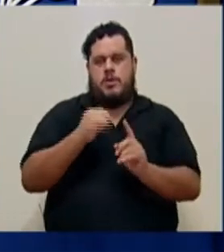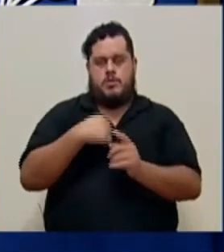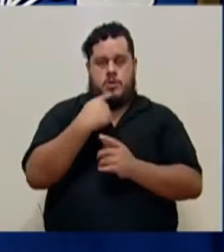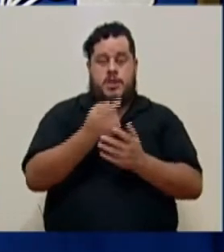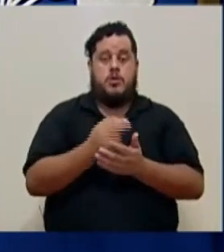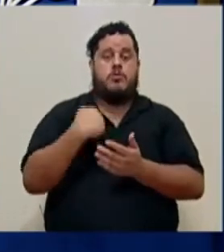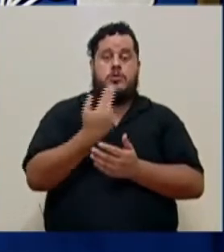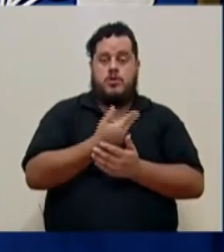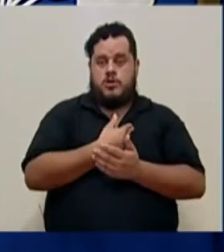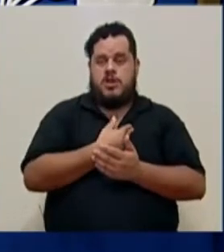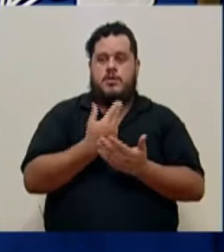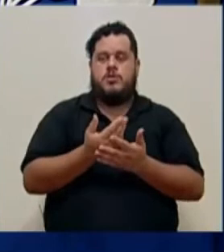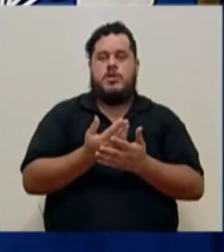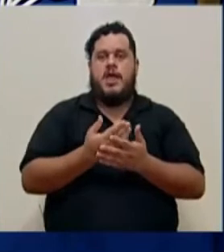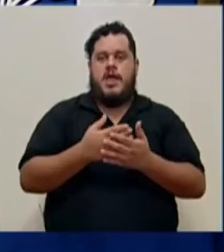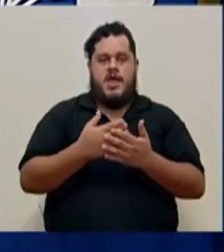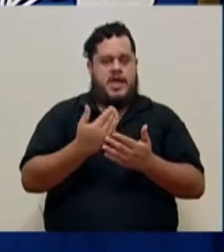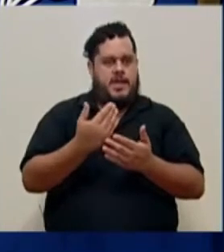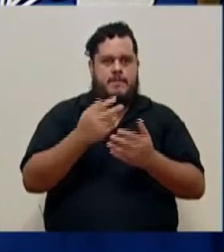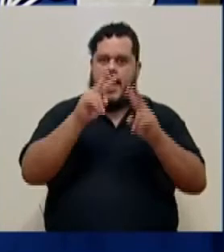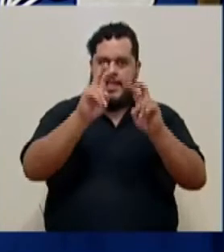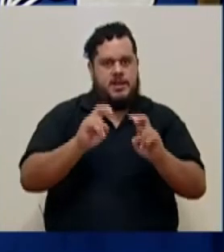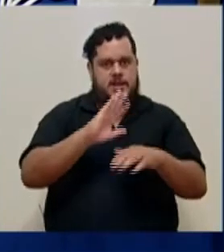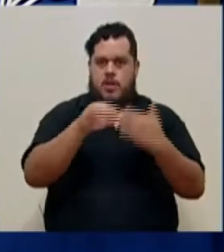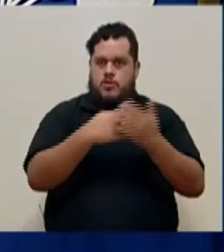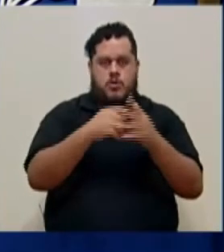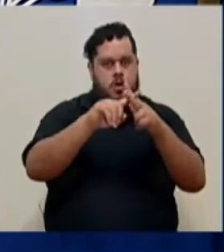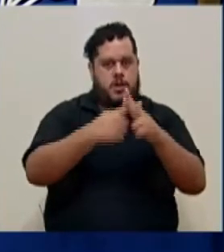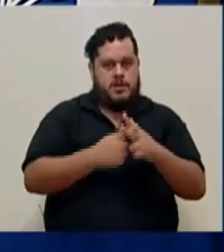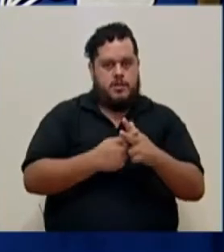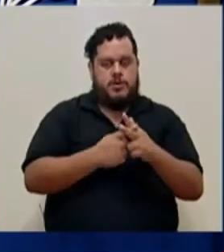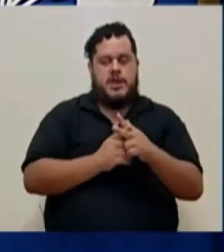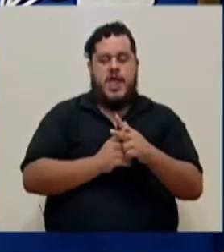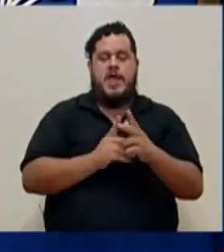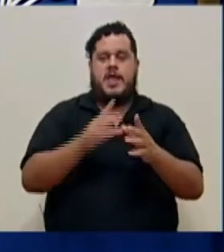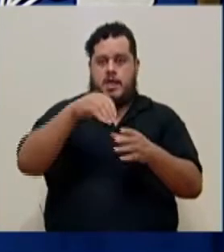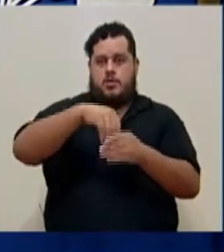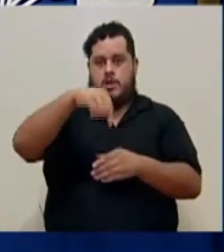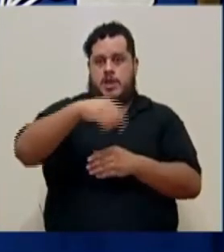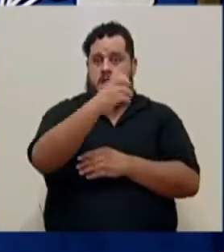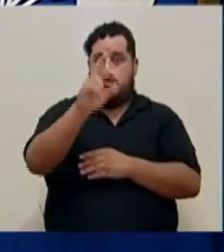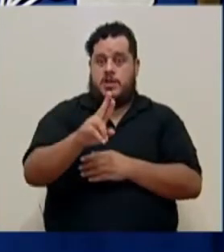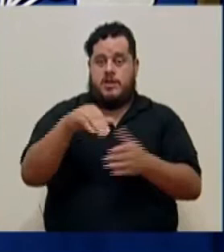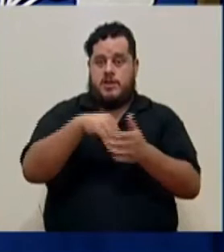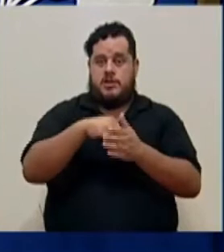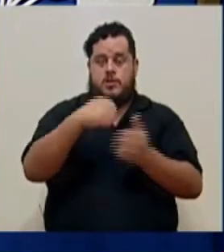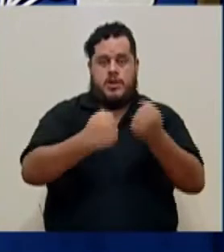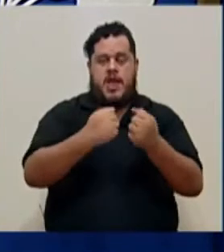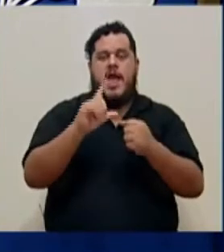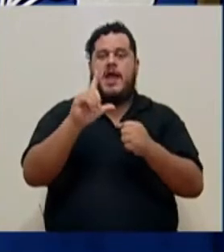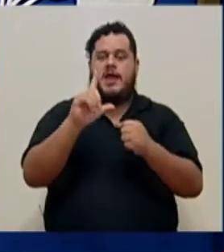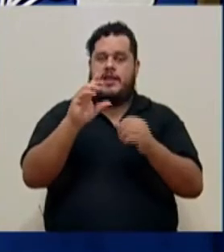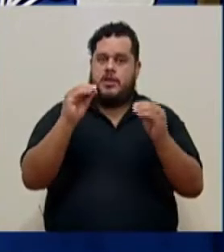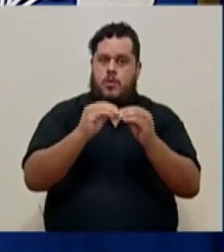pues hemos ido disponiendo de todas las herramientas, que incluso en Costa Rica la restricción vehicular ha sido mucho más laxa